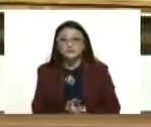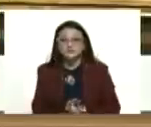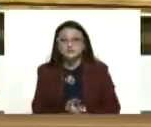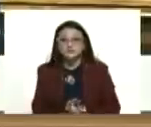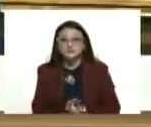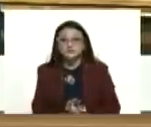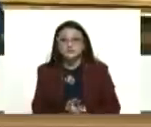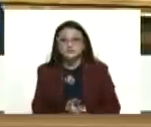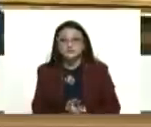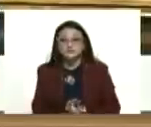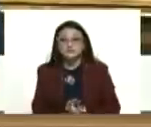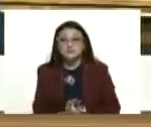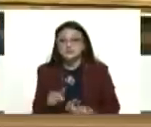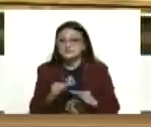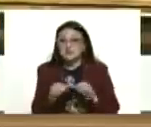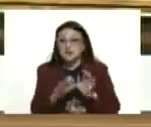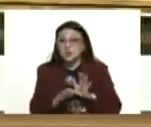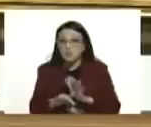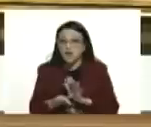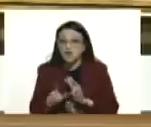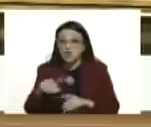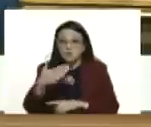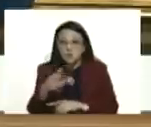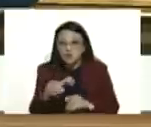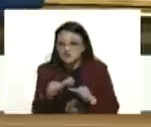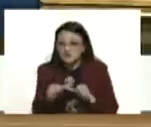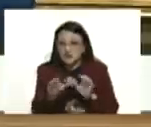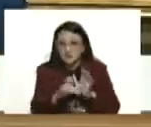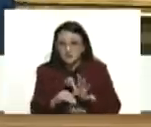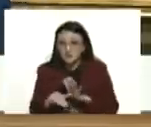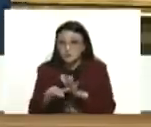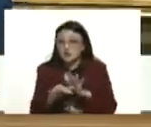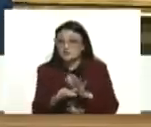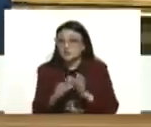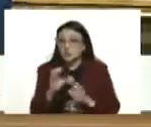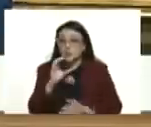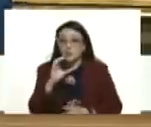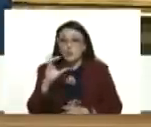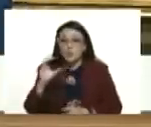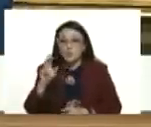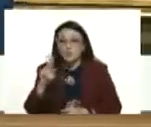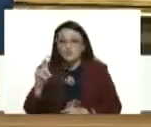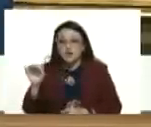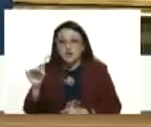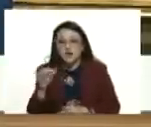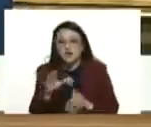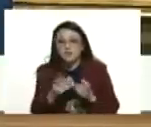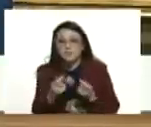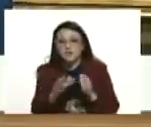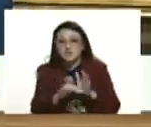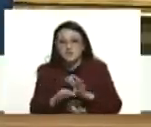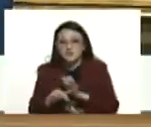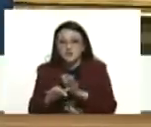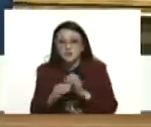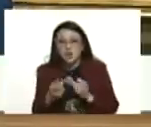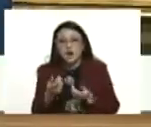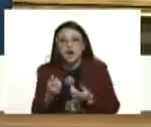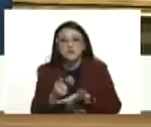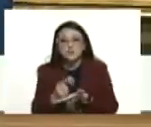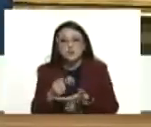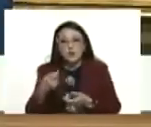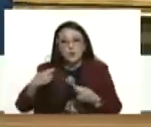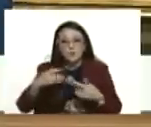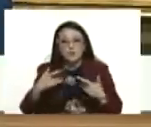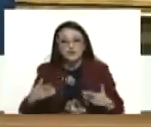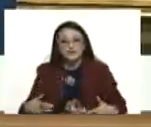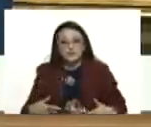Se le murió el testaferro, pero él siguió robando, no crean que lo robó después. Después robó en Cúcuta, se robó en Cúcuta la plata de la supuesta ayuda humanitaria. Entre los que se